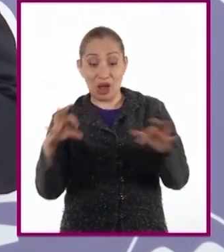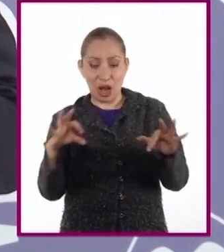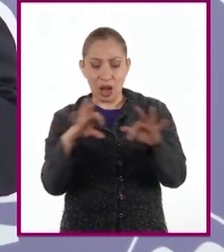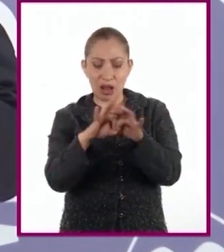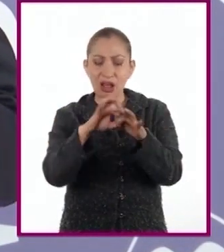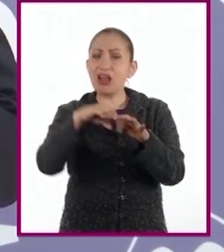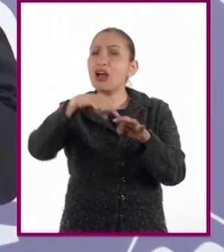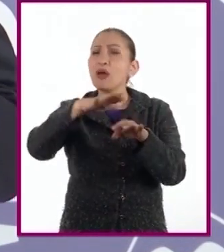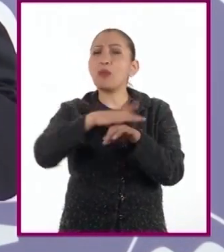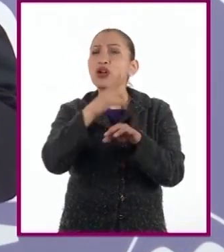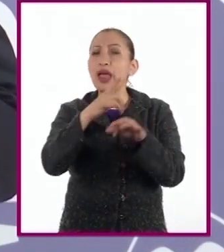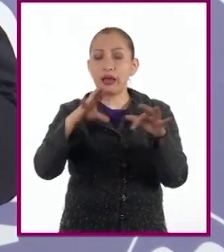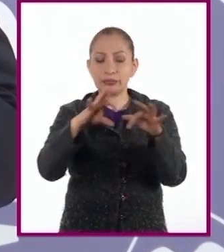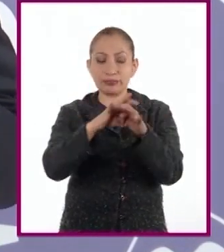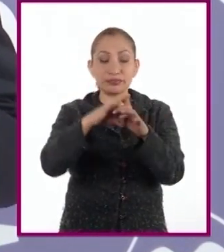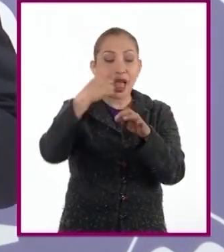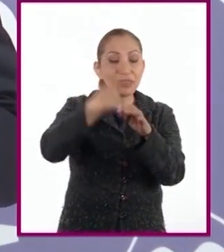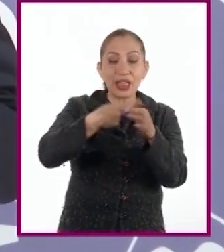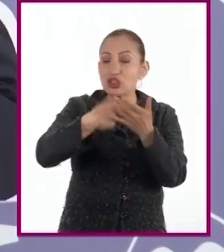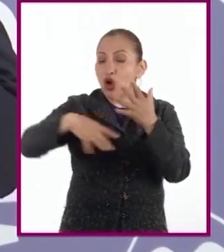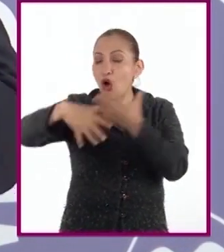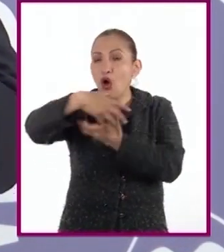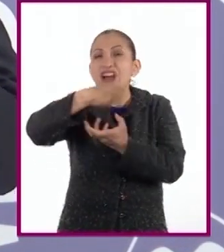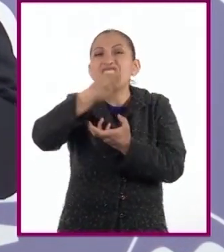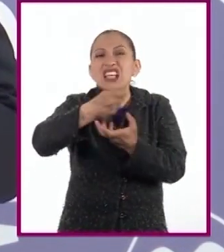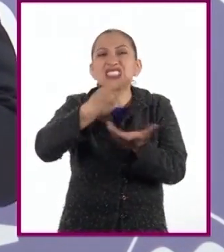enlaces radica en la constitución de la materia y en la tendencia de los